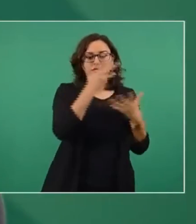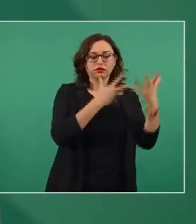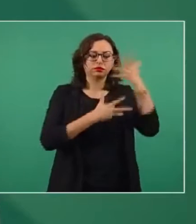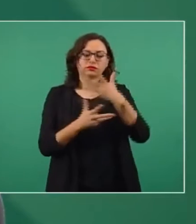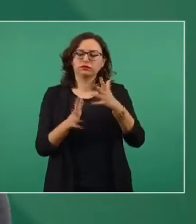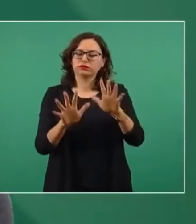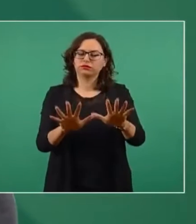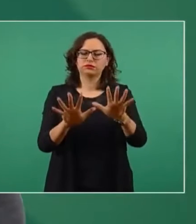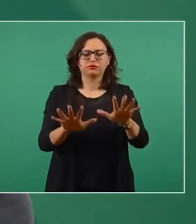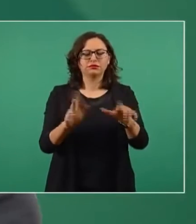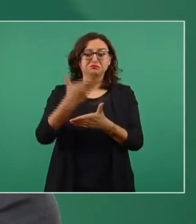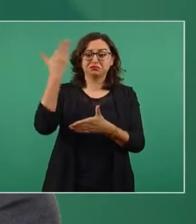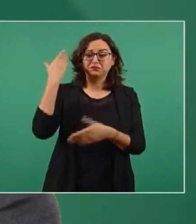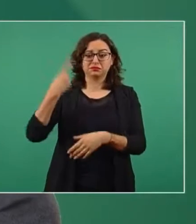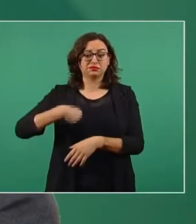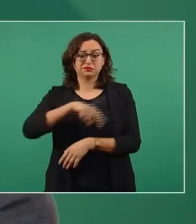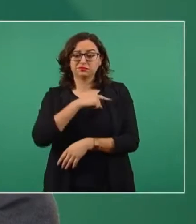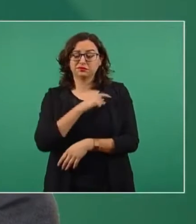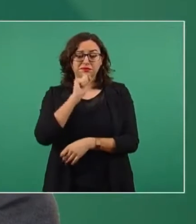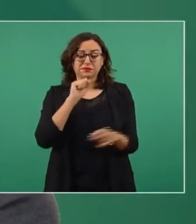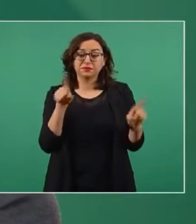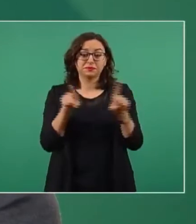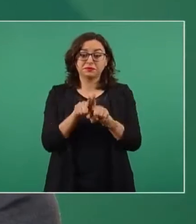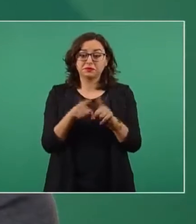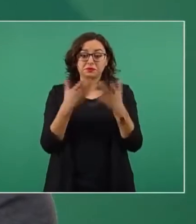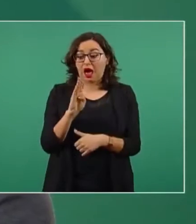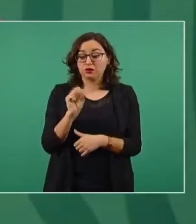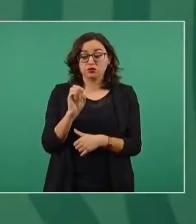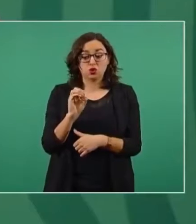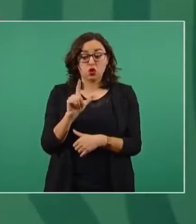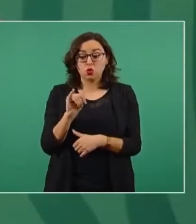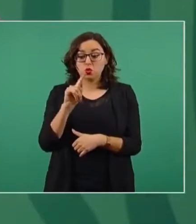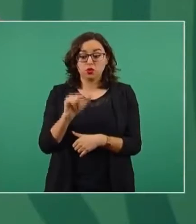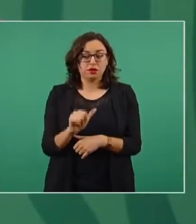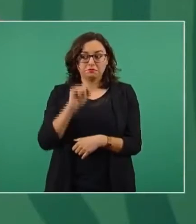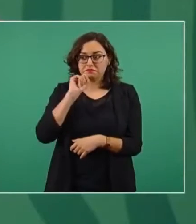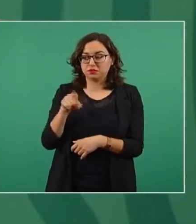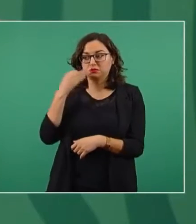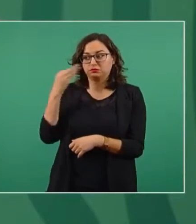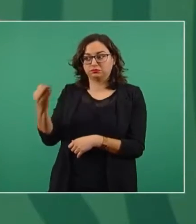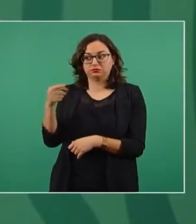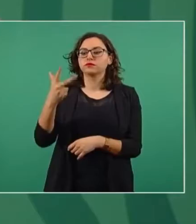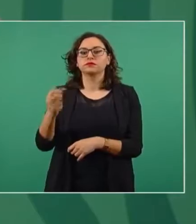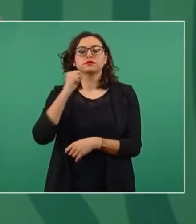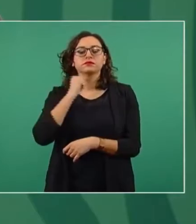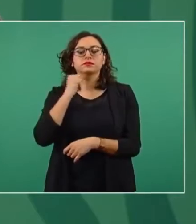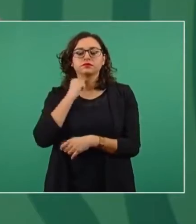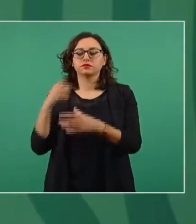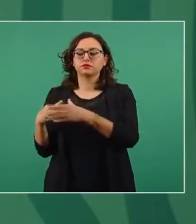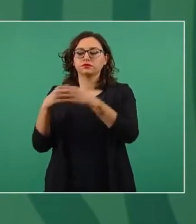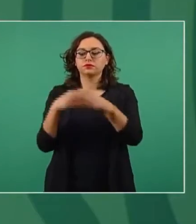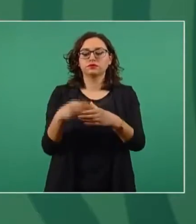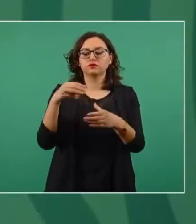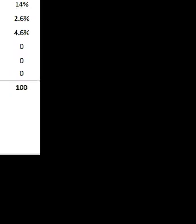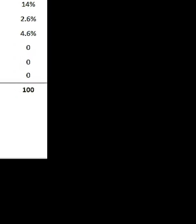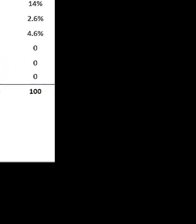mayoría absoluta, pues es lo que actualmente sucede en el Senado, que de 128 senadores, solo 60